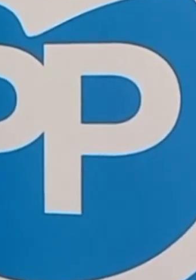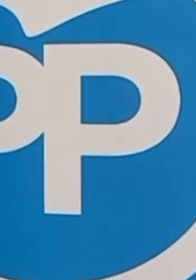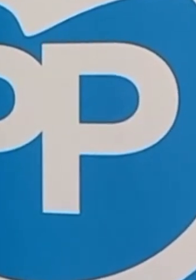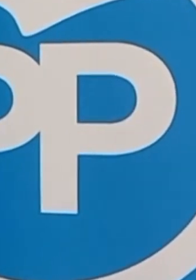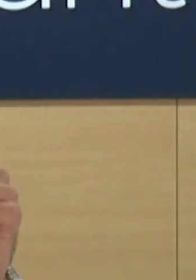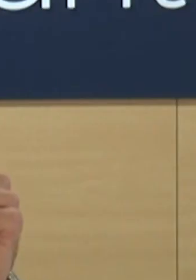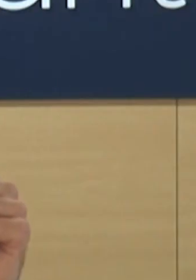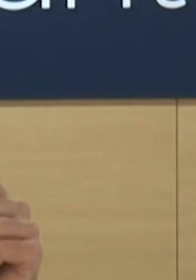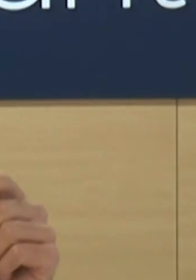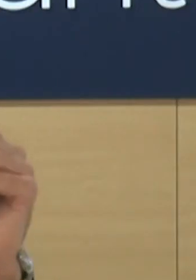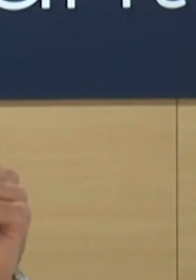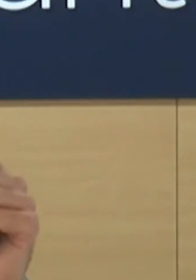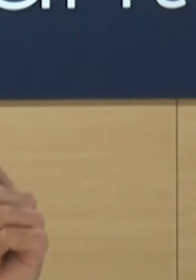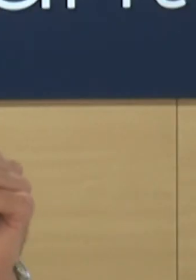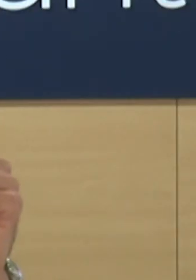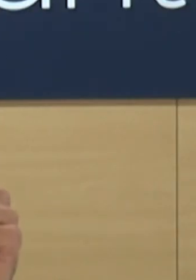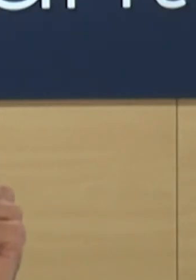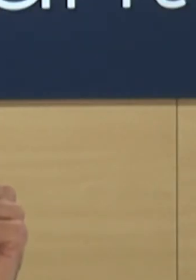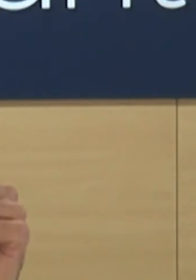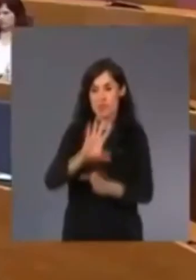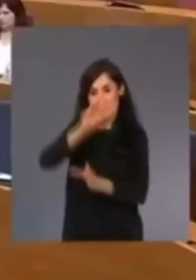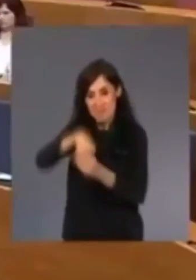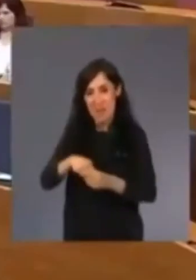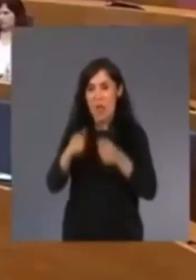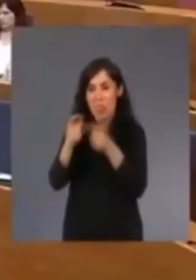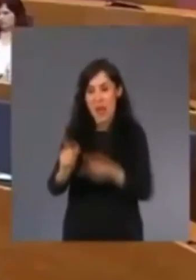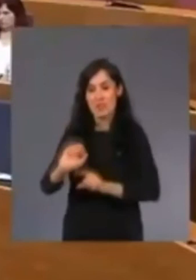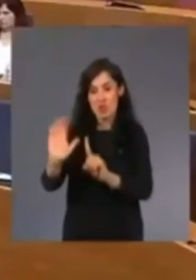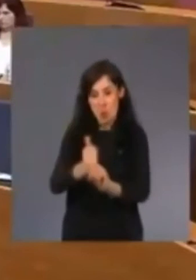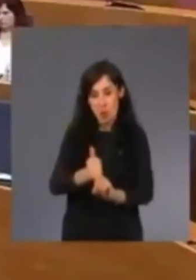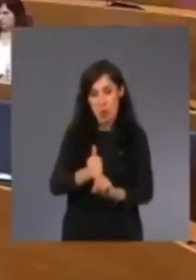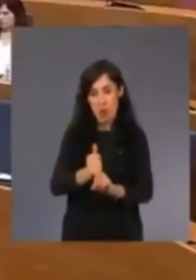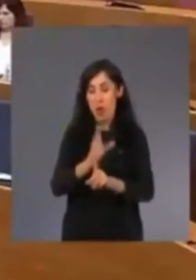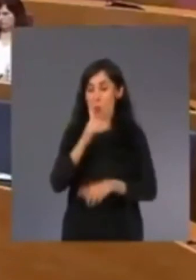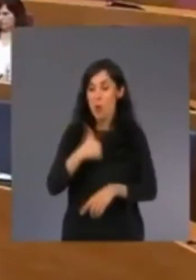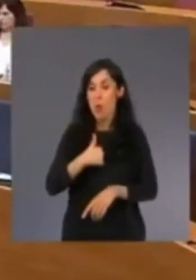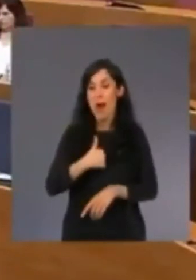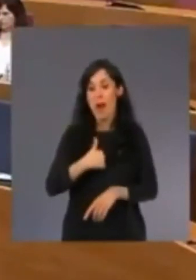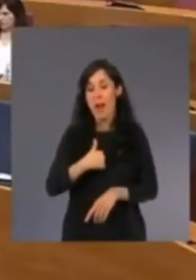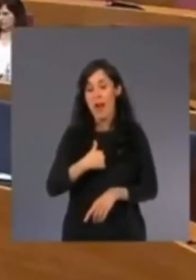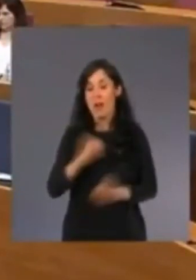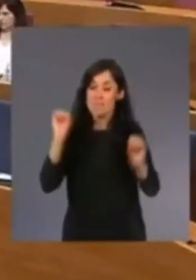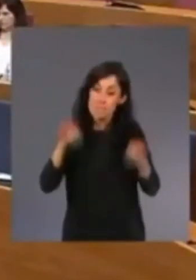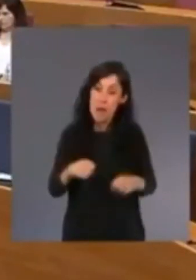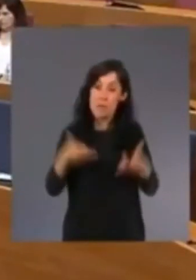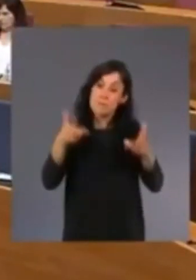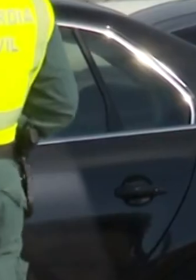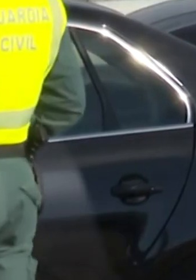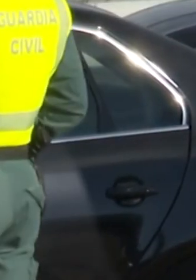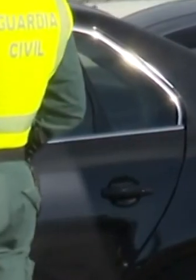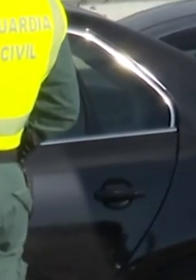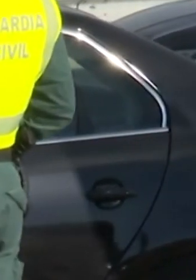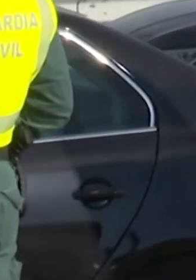cumplimiento de la norma pastor ha registrado la denuncia administrativa ante la secretaría autonómica de seguridad y